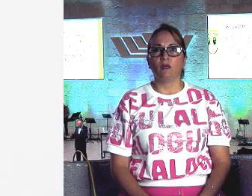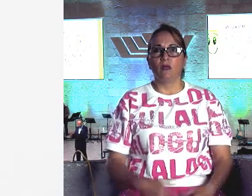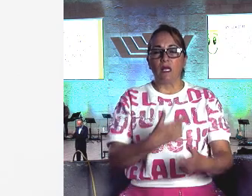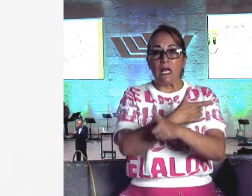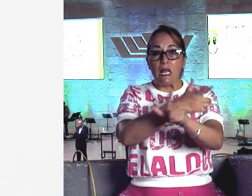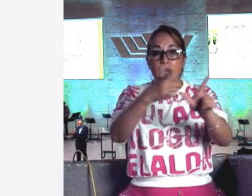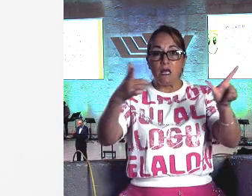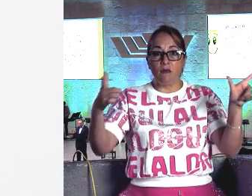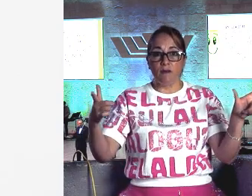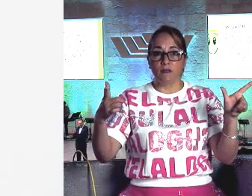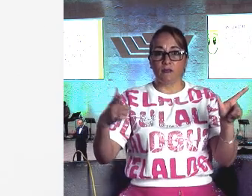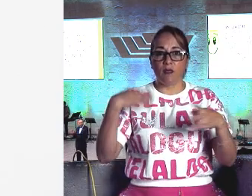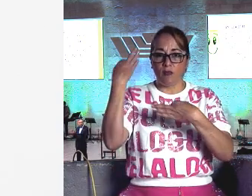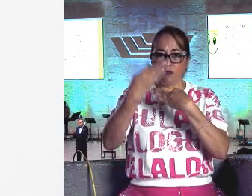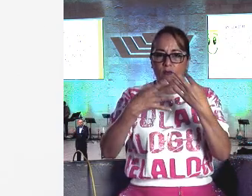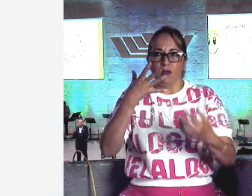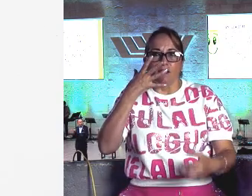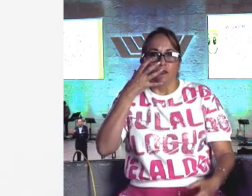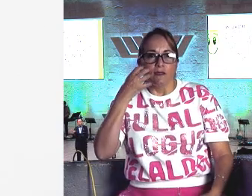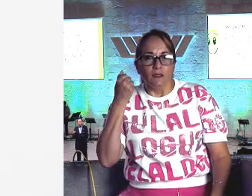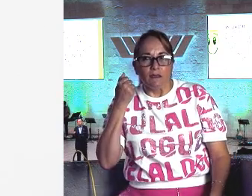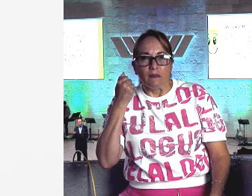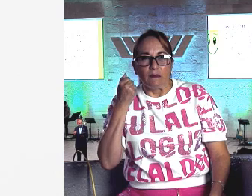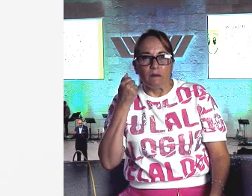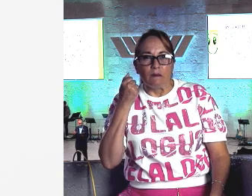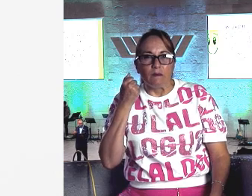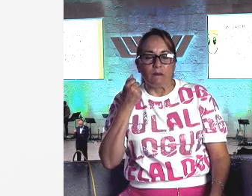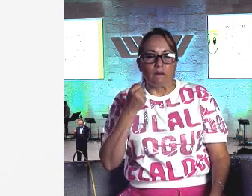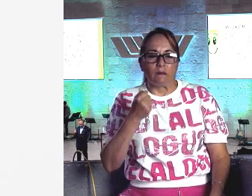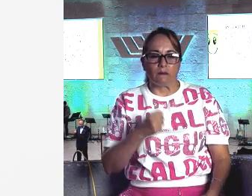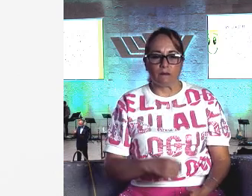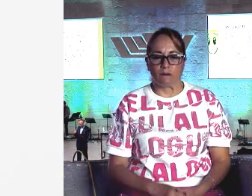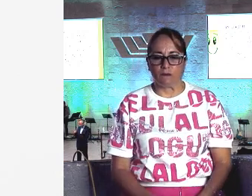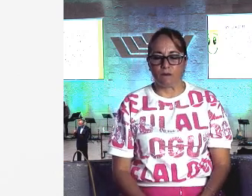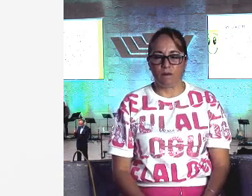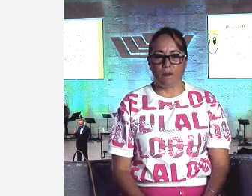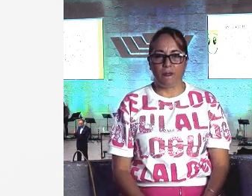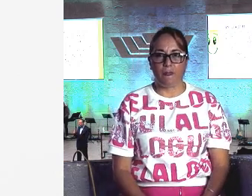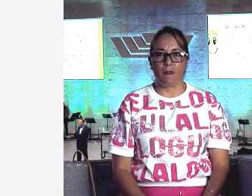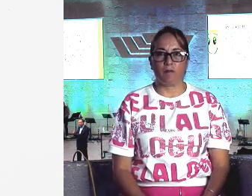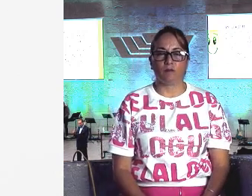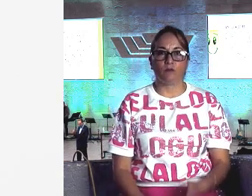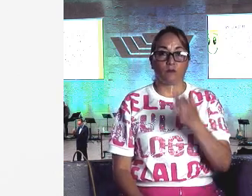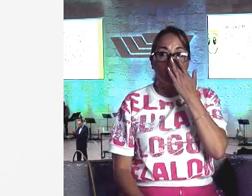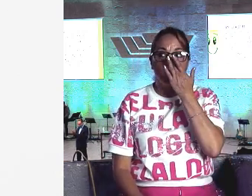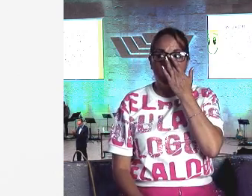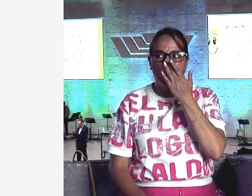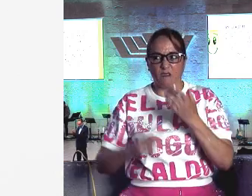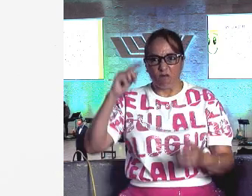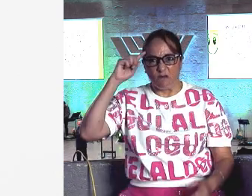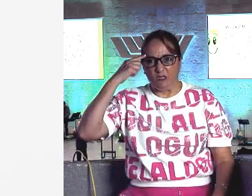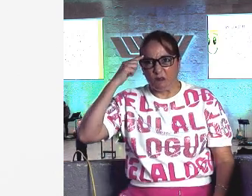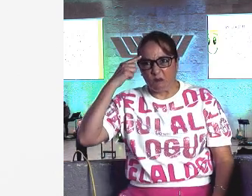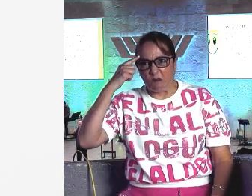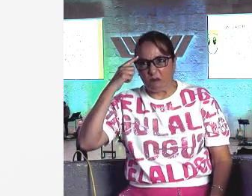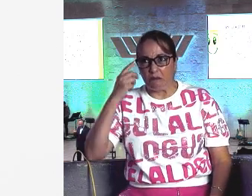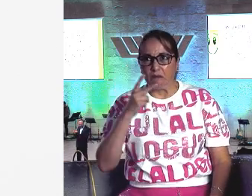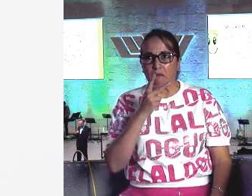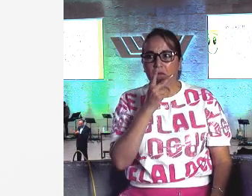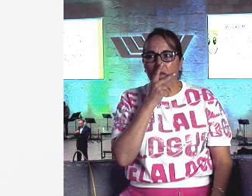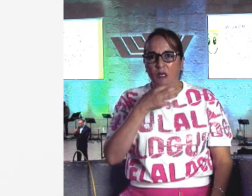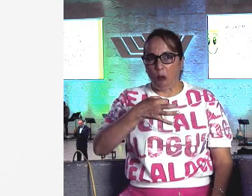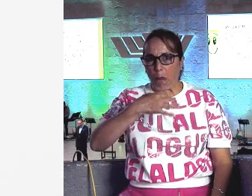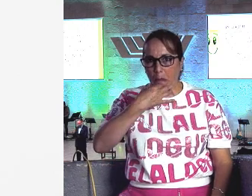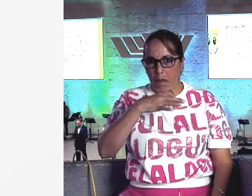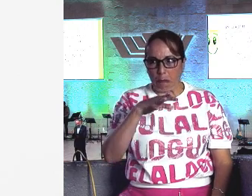Líbrense de toda amargura. Líbrense de toda amargura, furia, enojo, palabras ásperas, calumnias